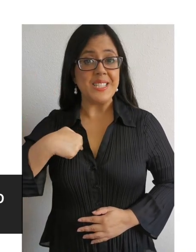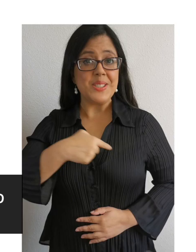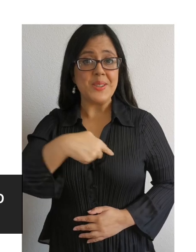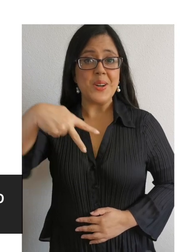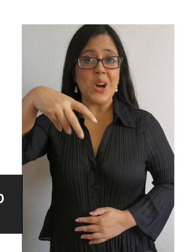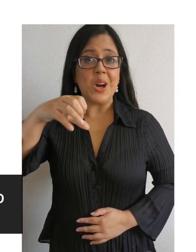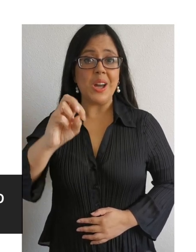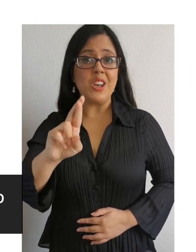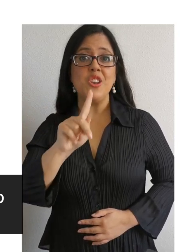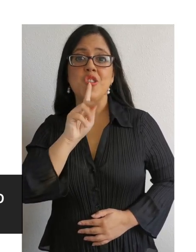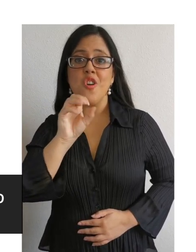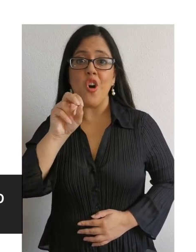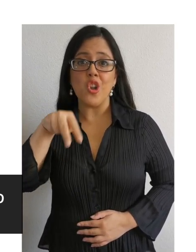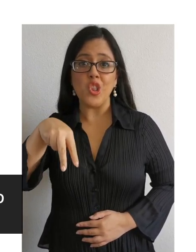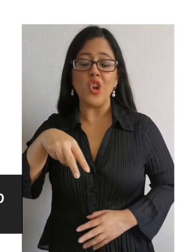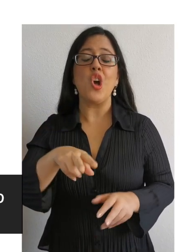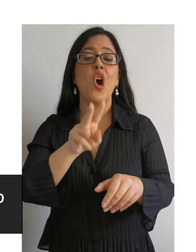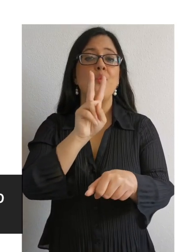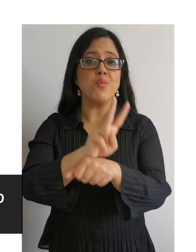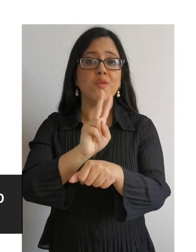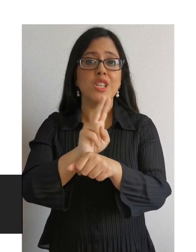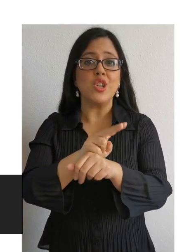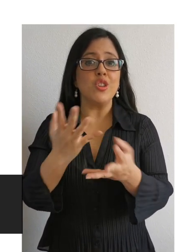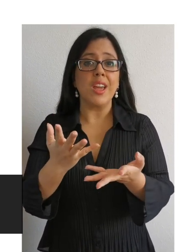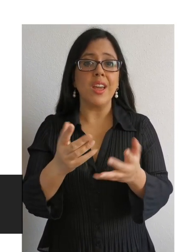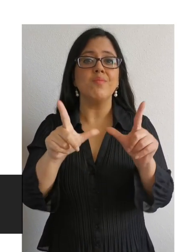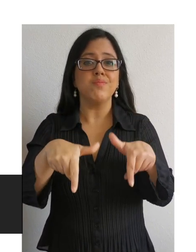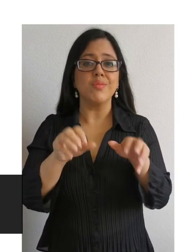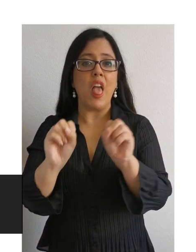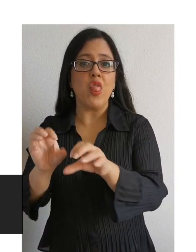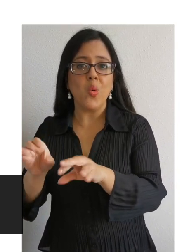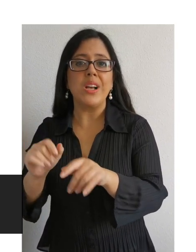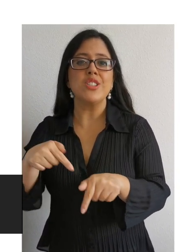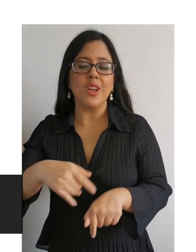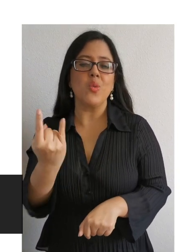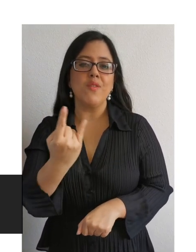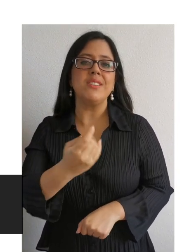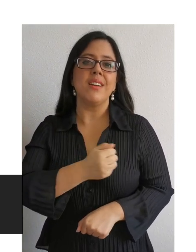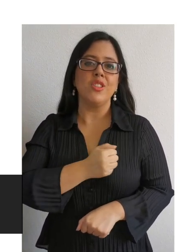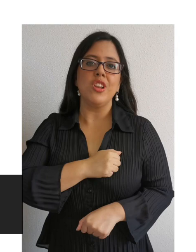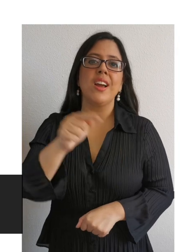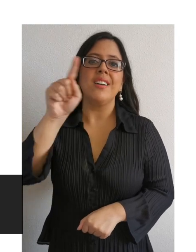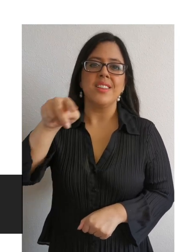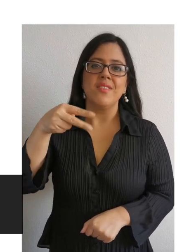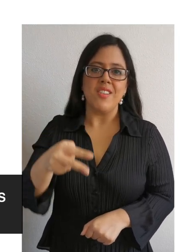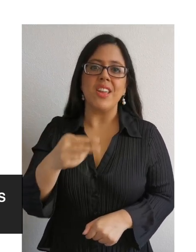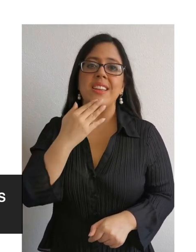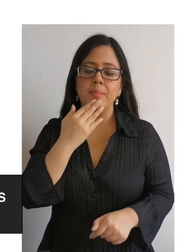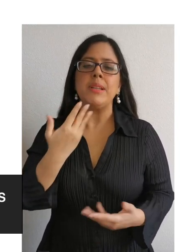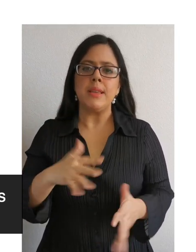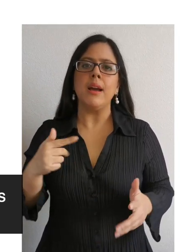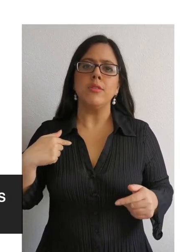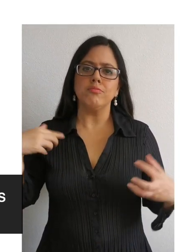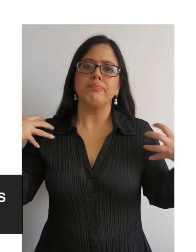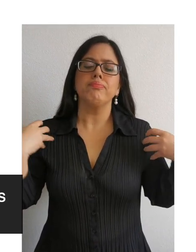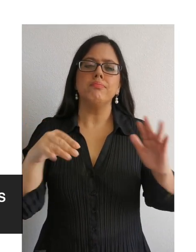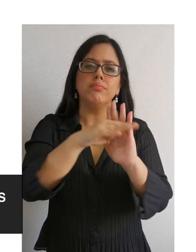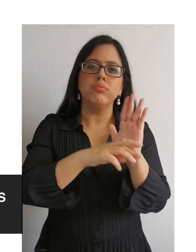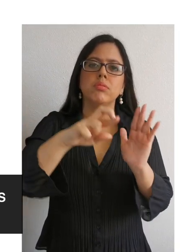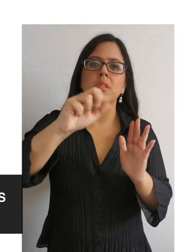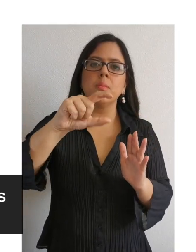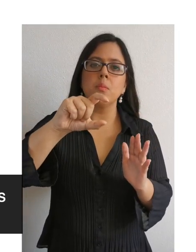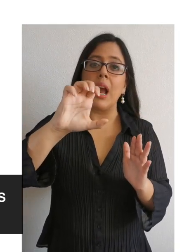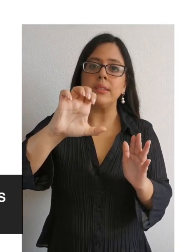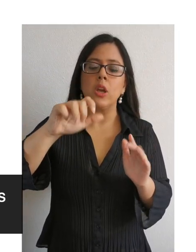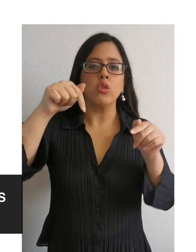Hola, soy el profesor Norton Contreras, académico de la Facultad de Educación de la Universidad Católica Silva Enríquez y mentor académico del programa PASE. Y el día de hoy